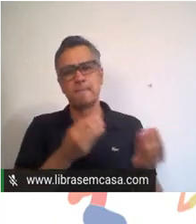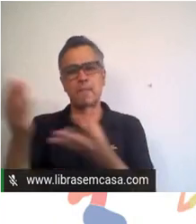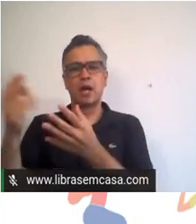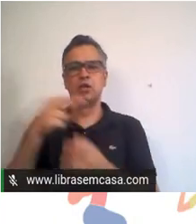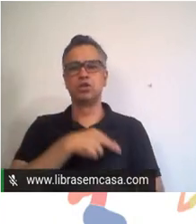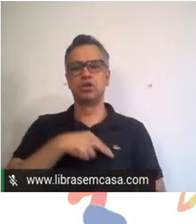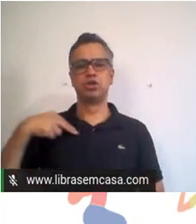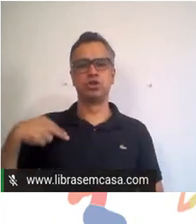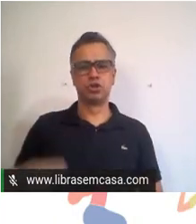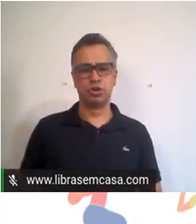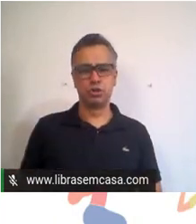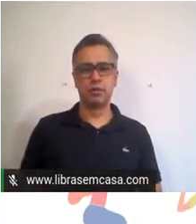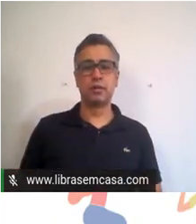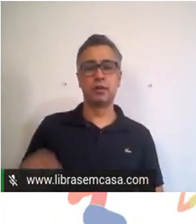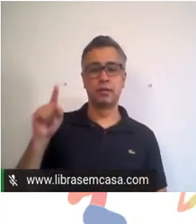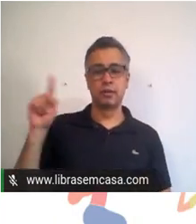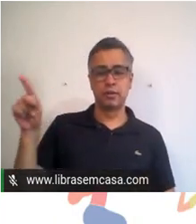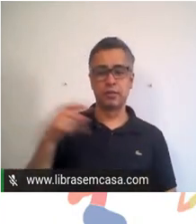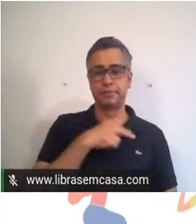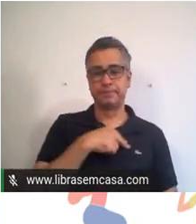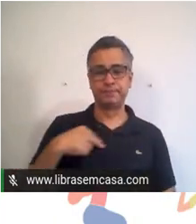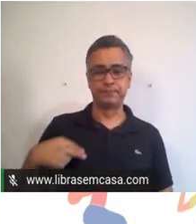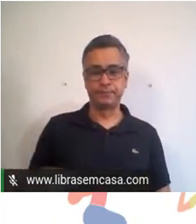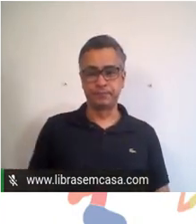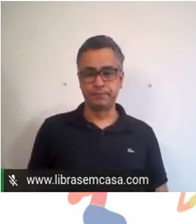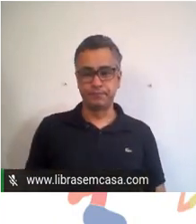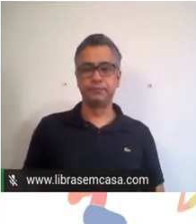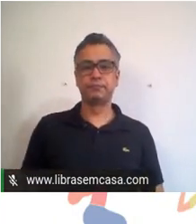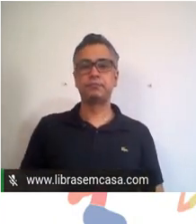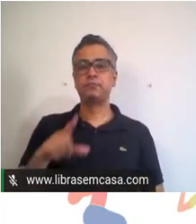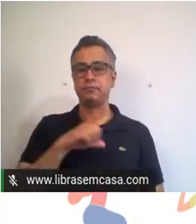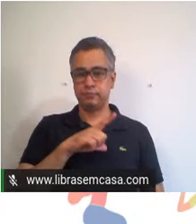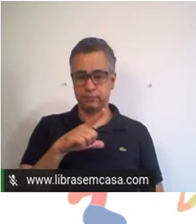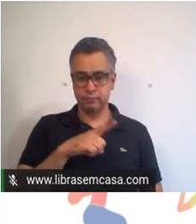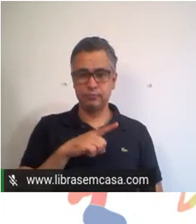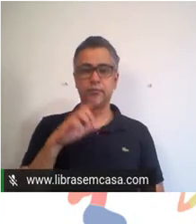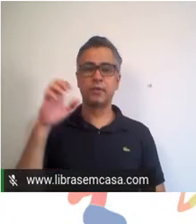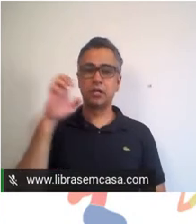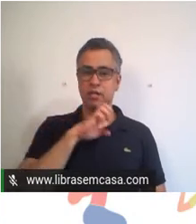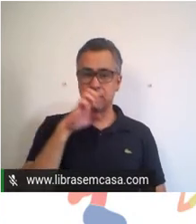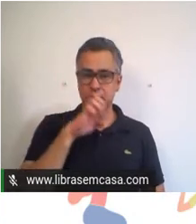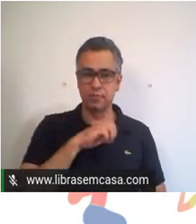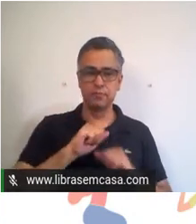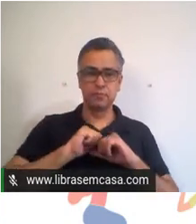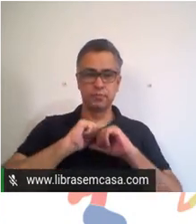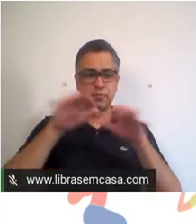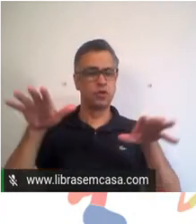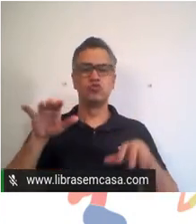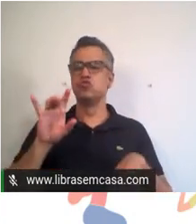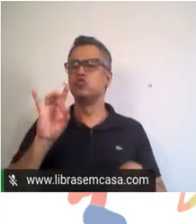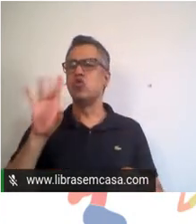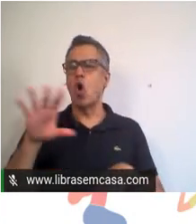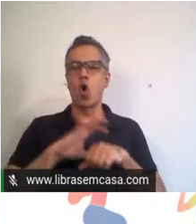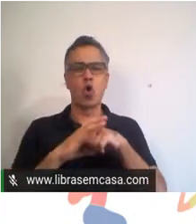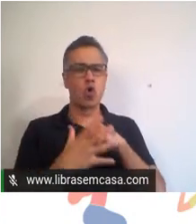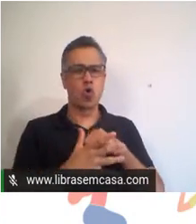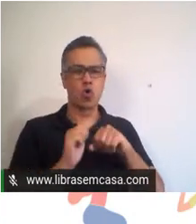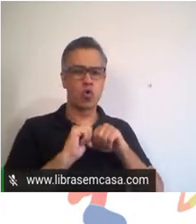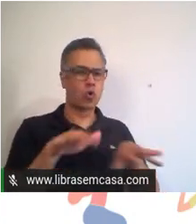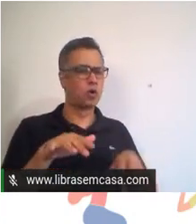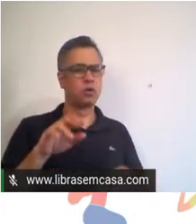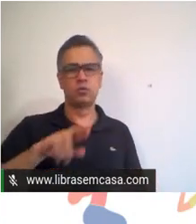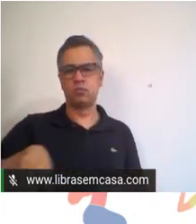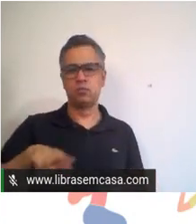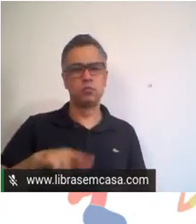ante esta emergencia que está viendo, pandémica, no solamente por el coronavirus, sino porque